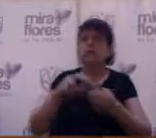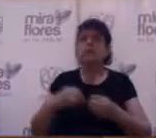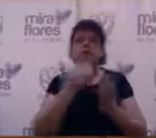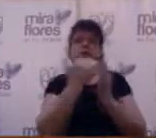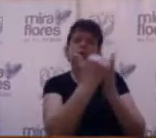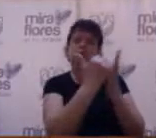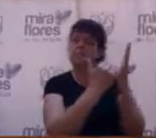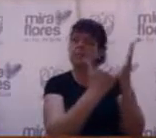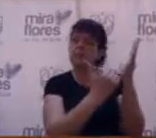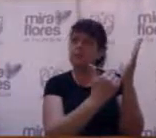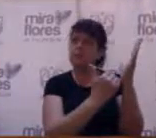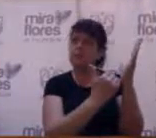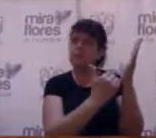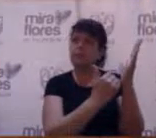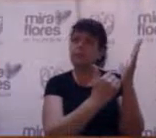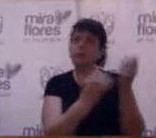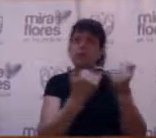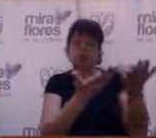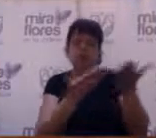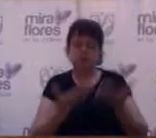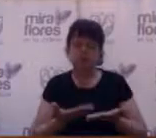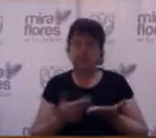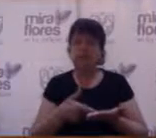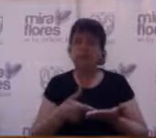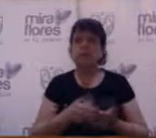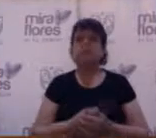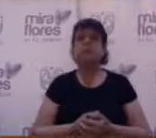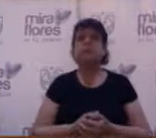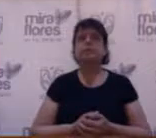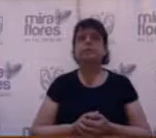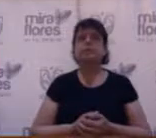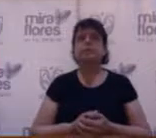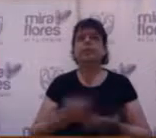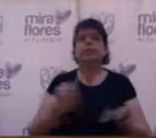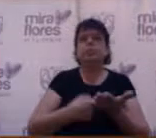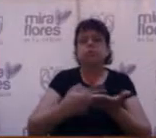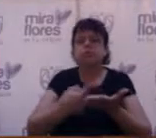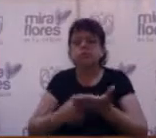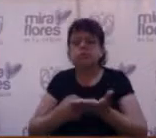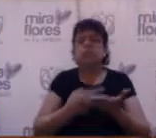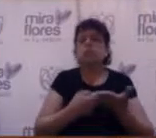y la documentación que como anexo forma parte integrante del presente acuerdo. Al debate.